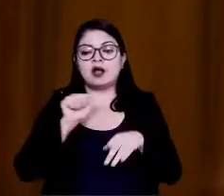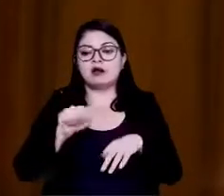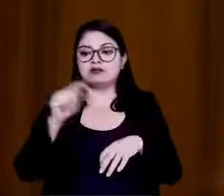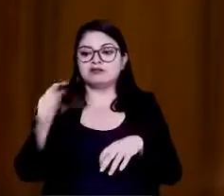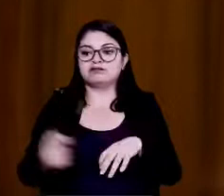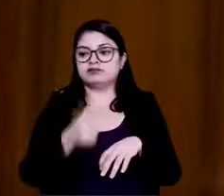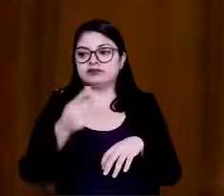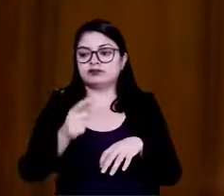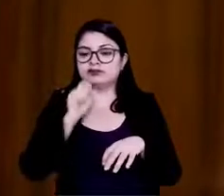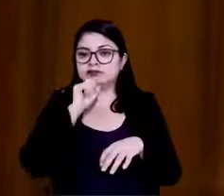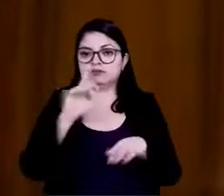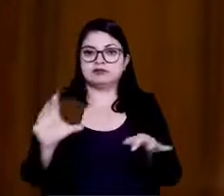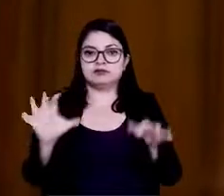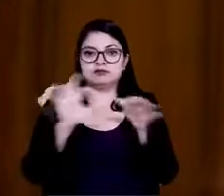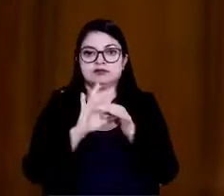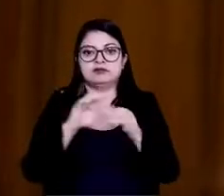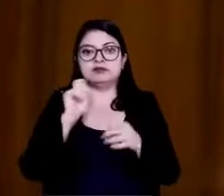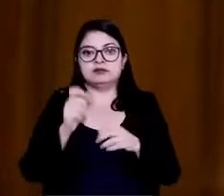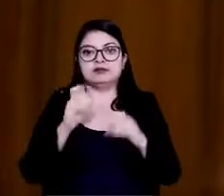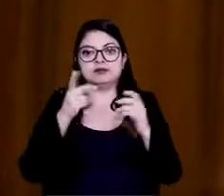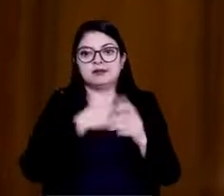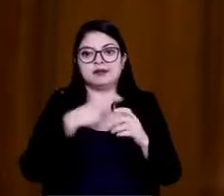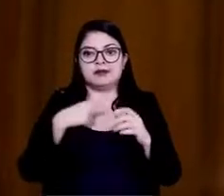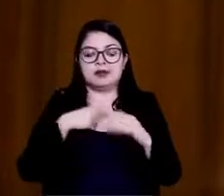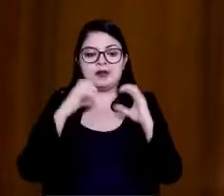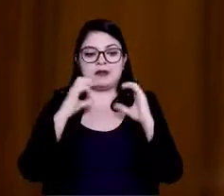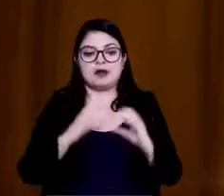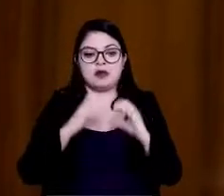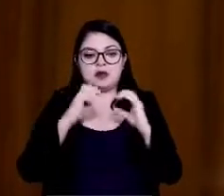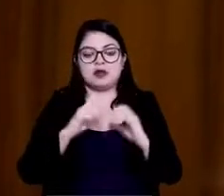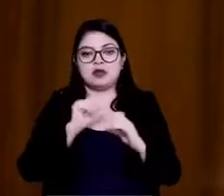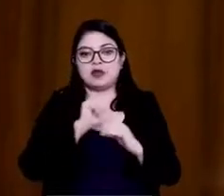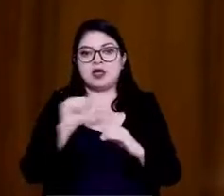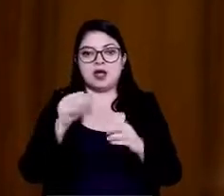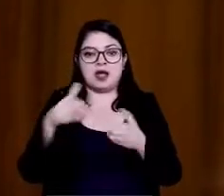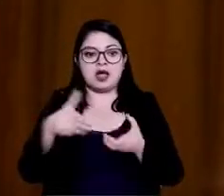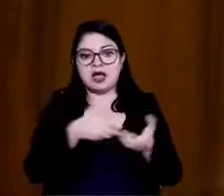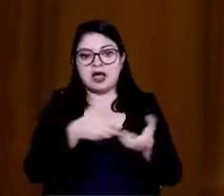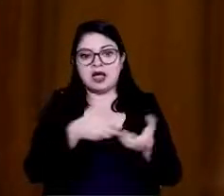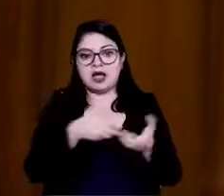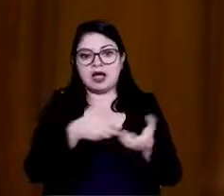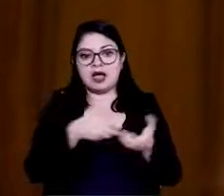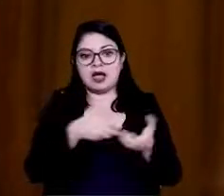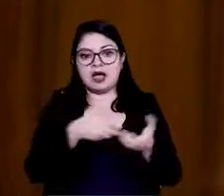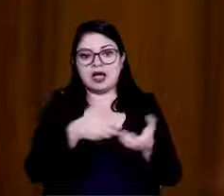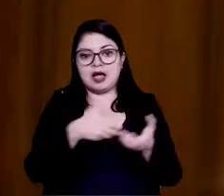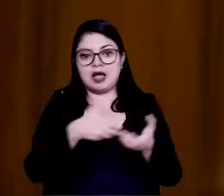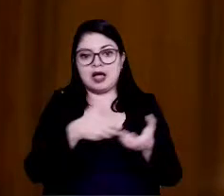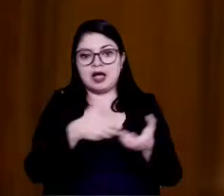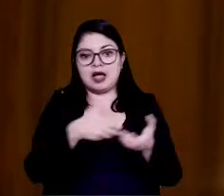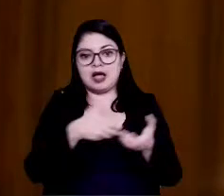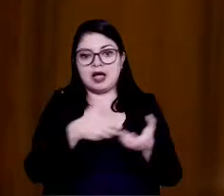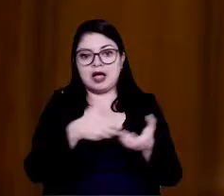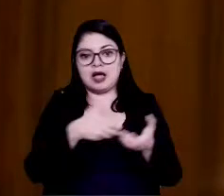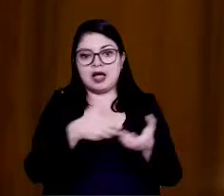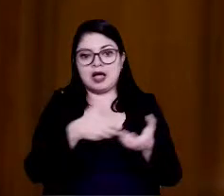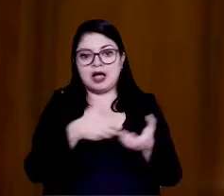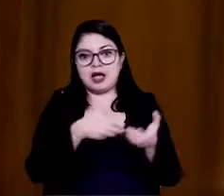y coordinada en la conservación de los caminos locales, como establece